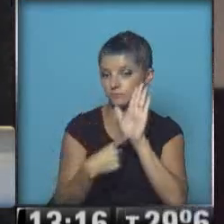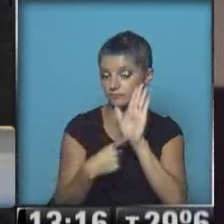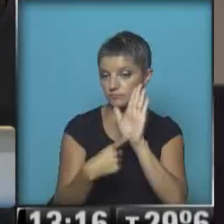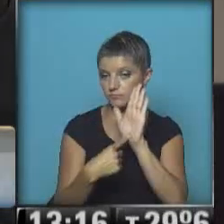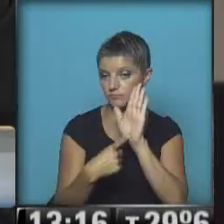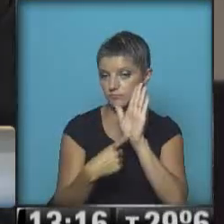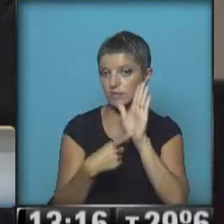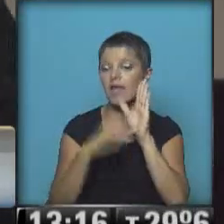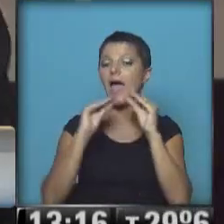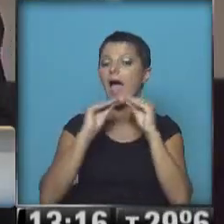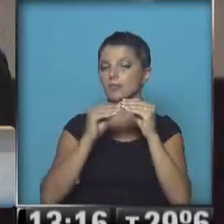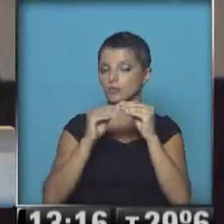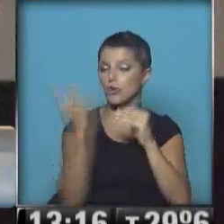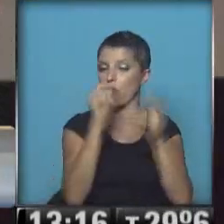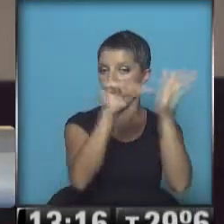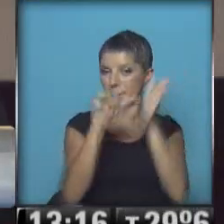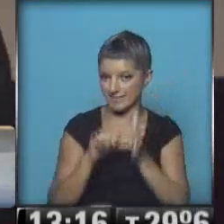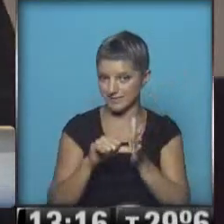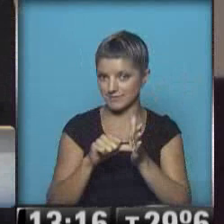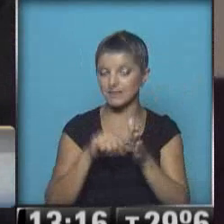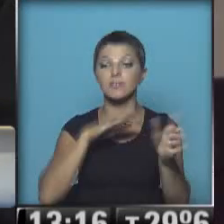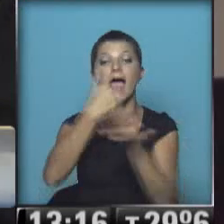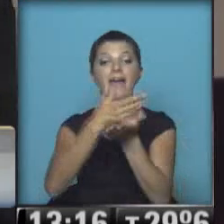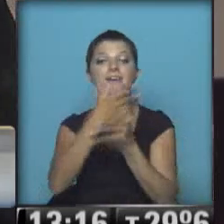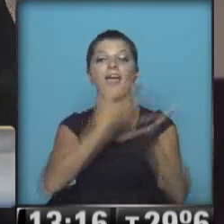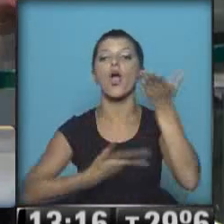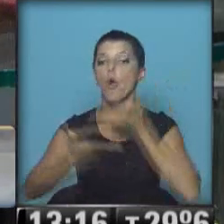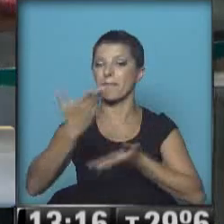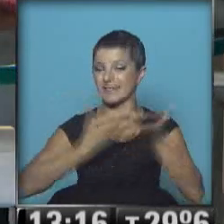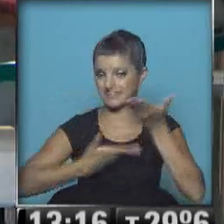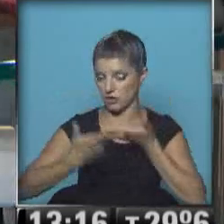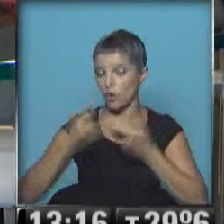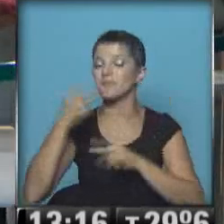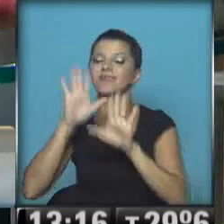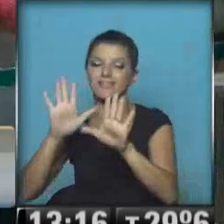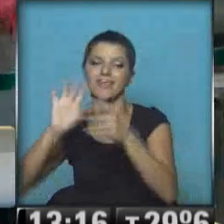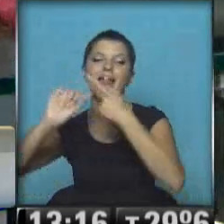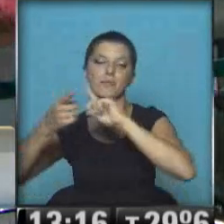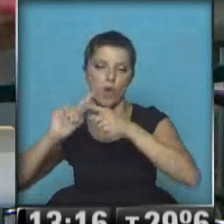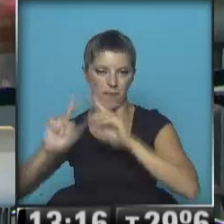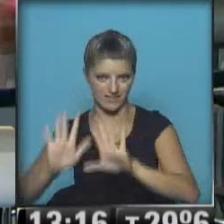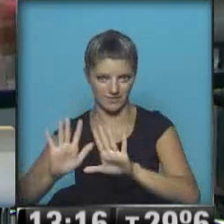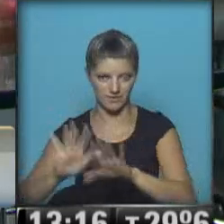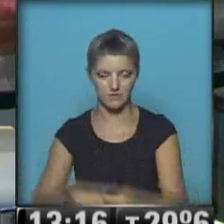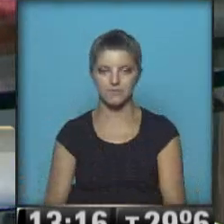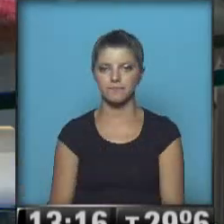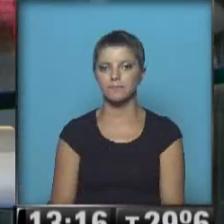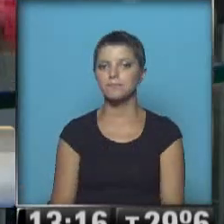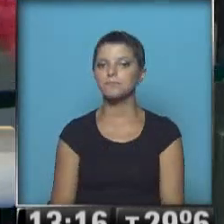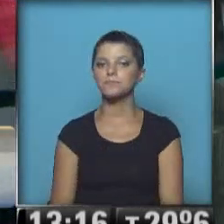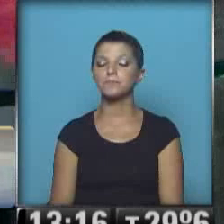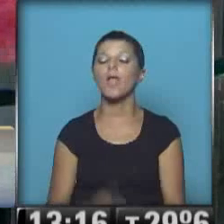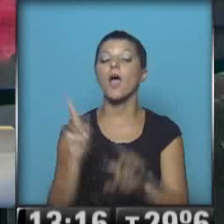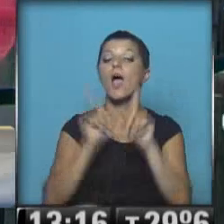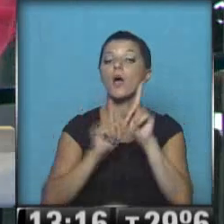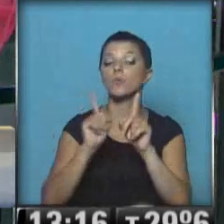asuntos bilaterales y áreas de cooperación como se titula en términos diplomáticos eh que tiene que ver algunas